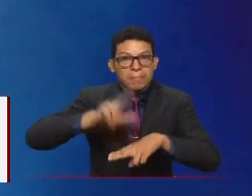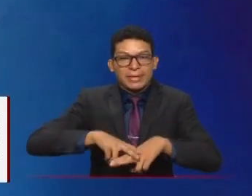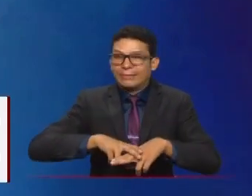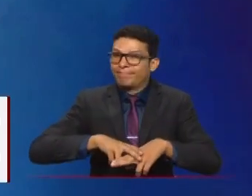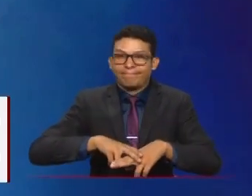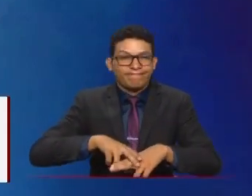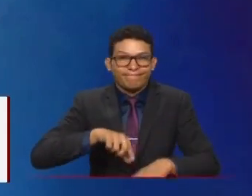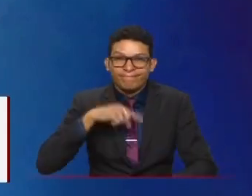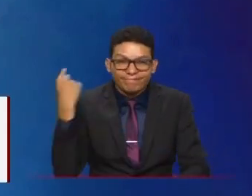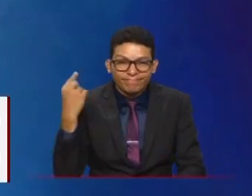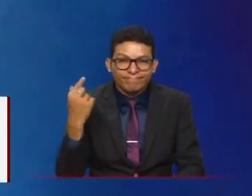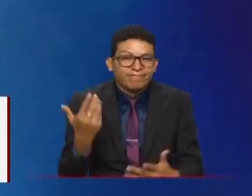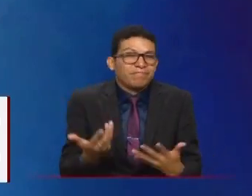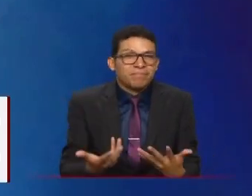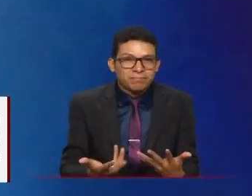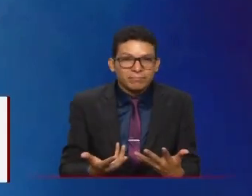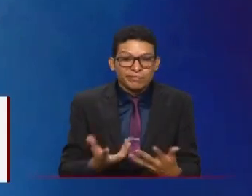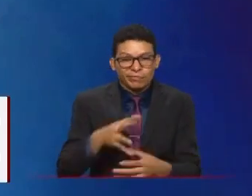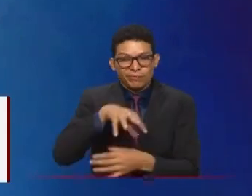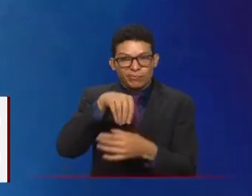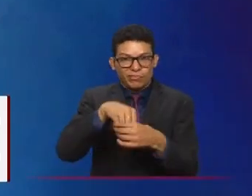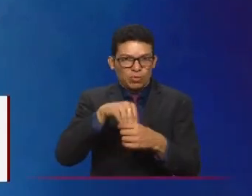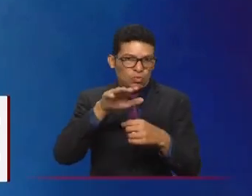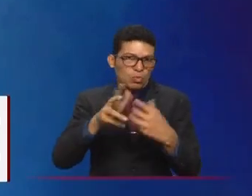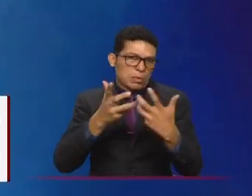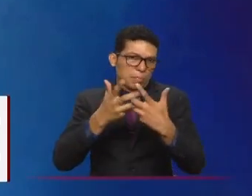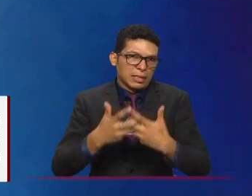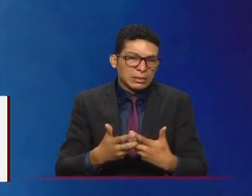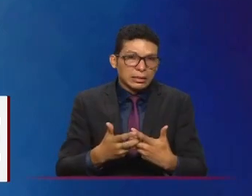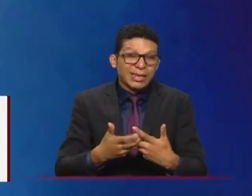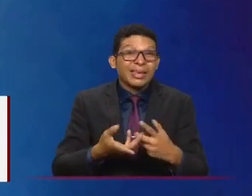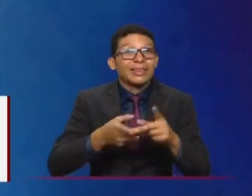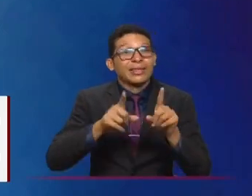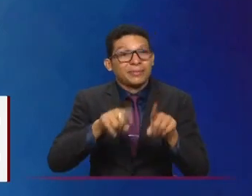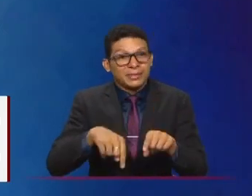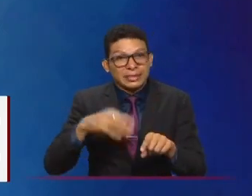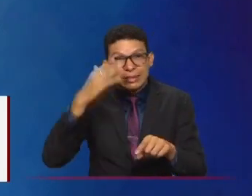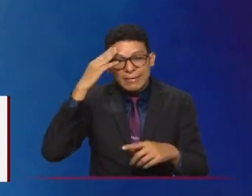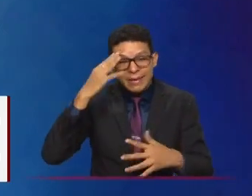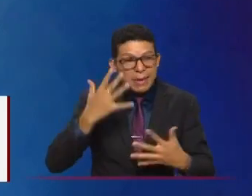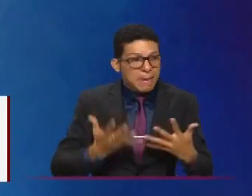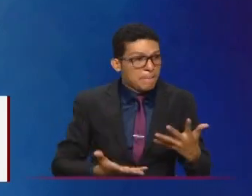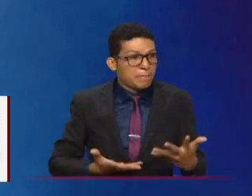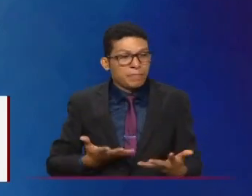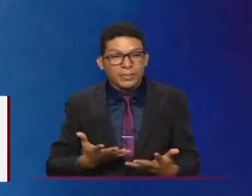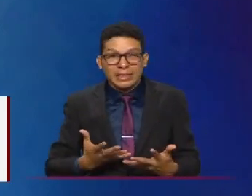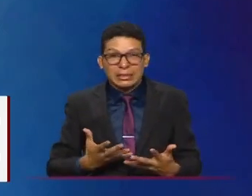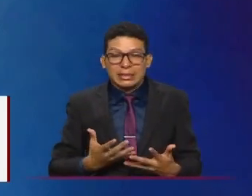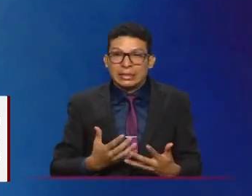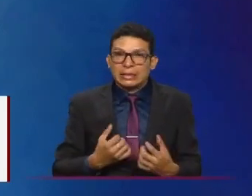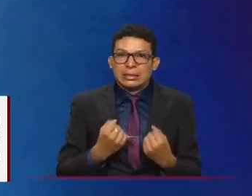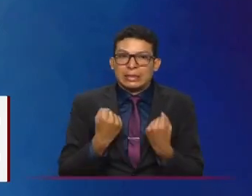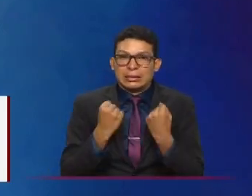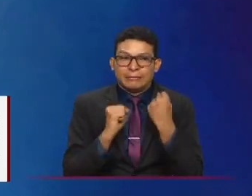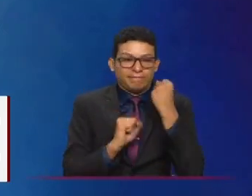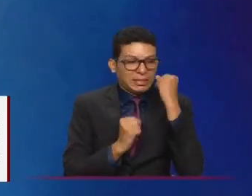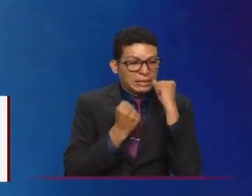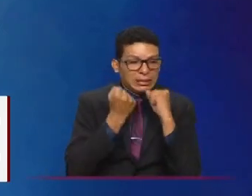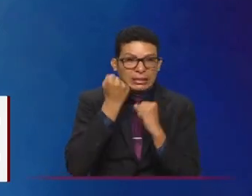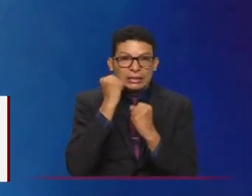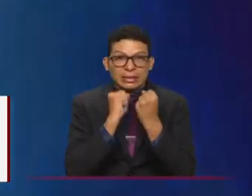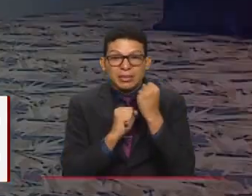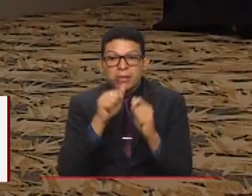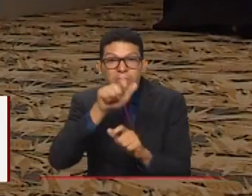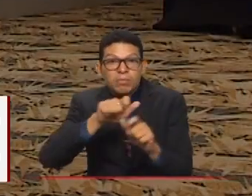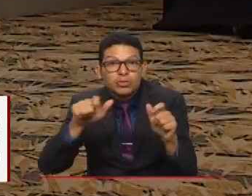solamente en términos internos de sus empresas sino también en la tranquilidad que tiene que ver con los colaboradores con